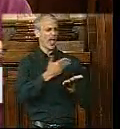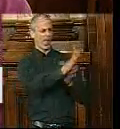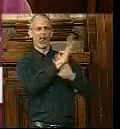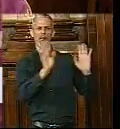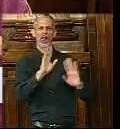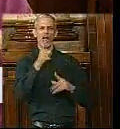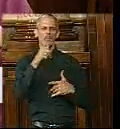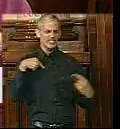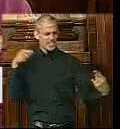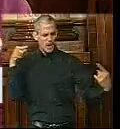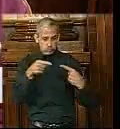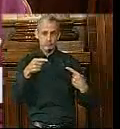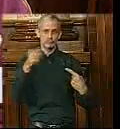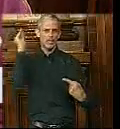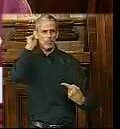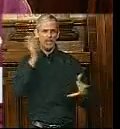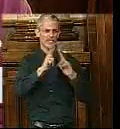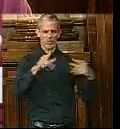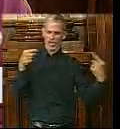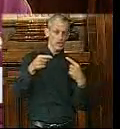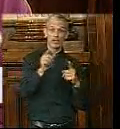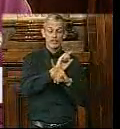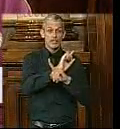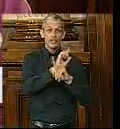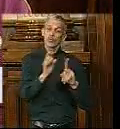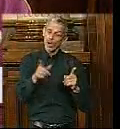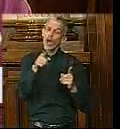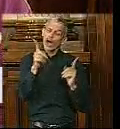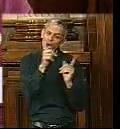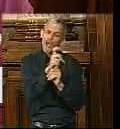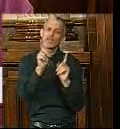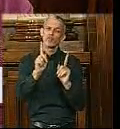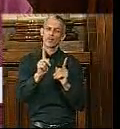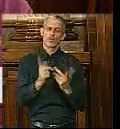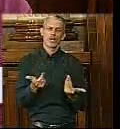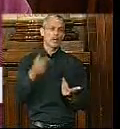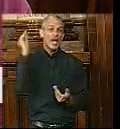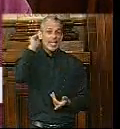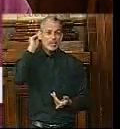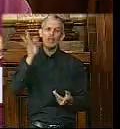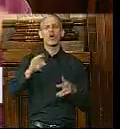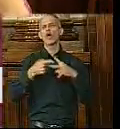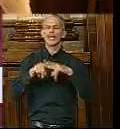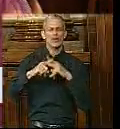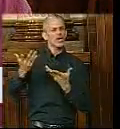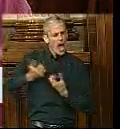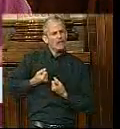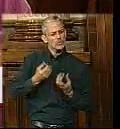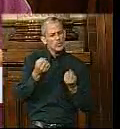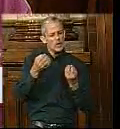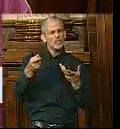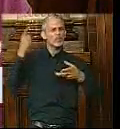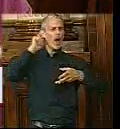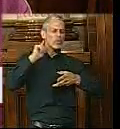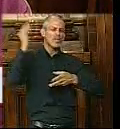fuese incompatible con el implante coclear. Entonces, ese es el problema. El problema no es si la tecnología sí o la tecnología